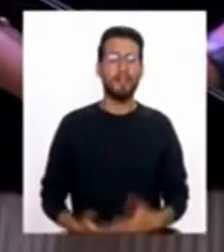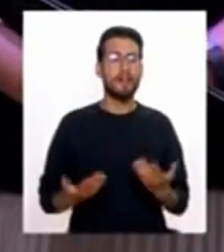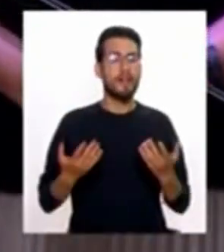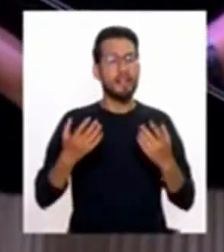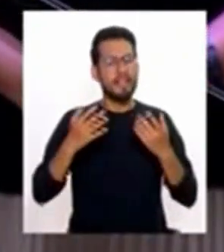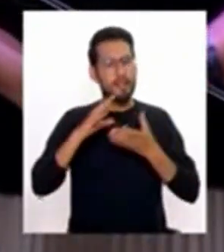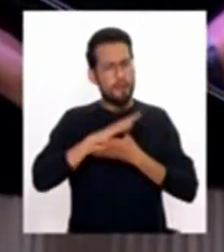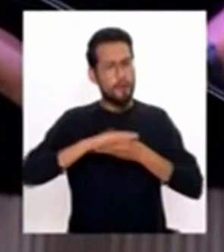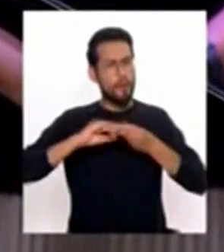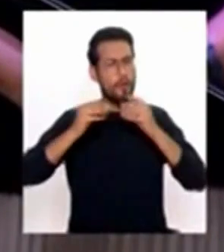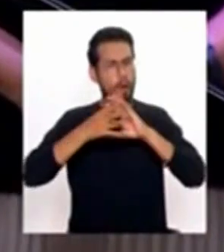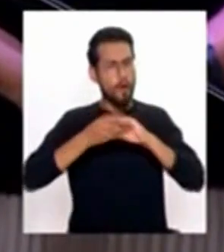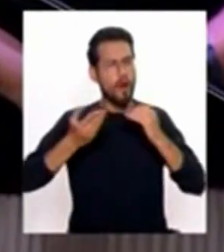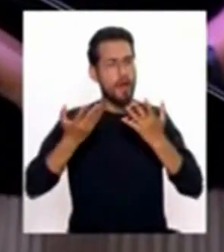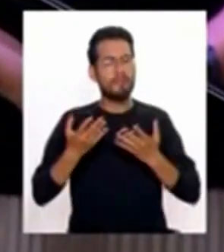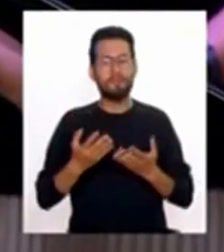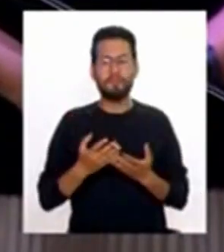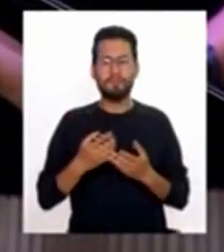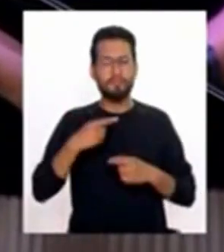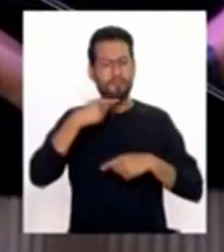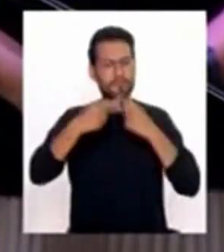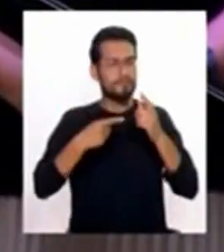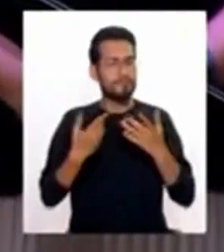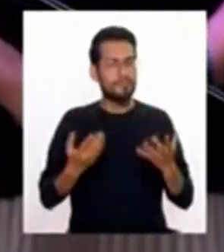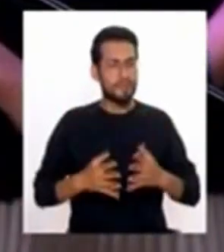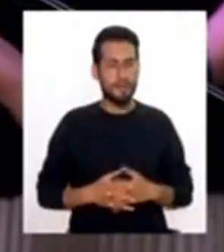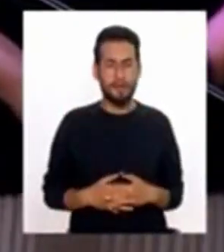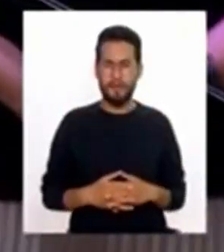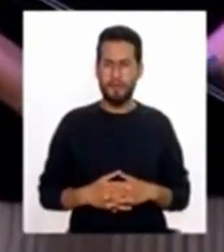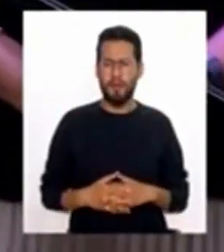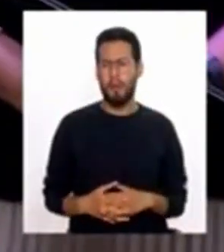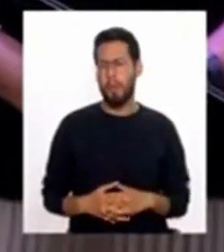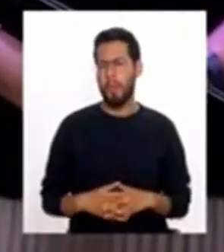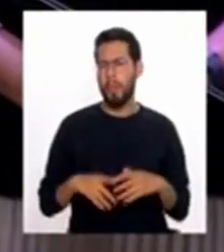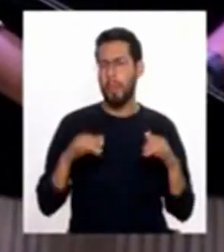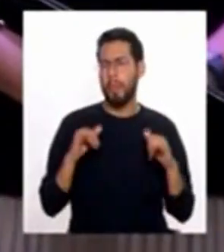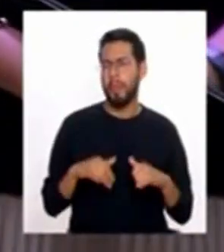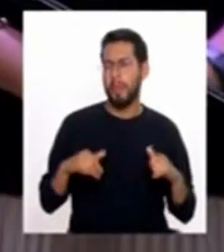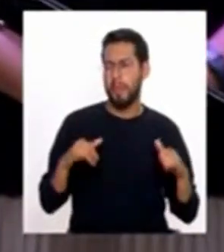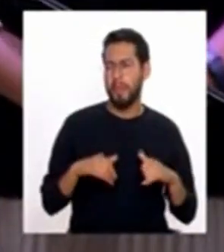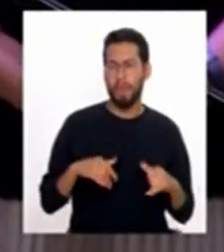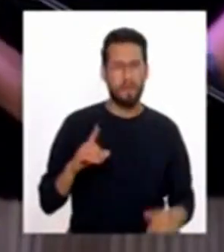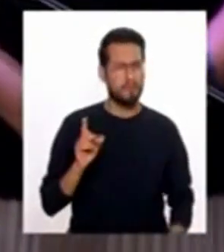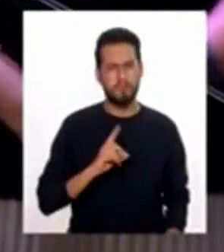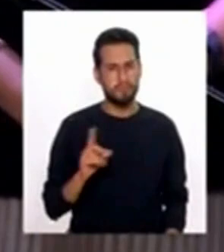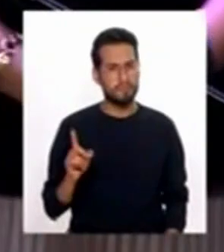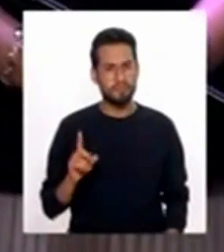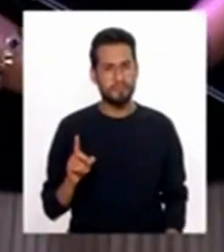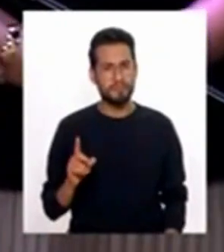Historias que nos dicen, no te quedes ahí